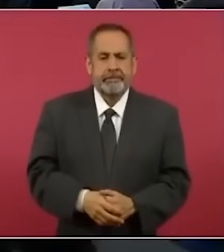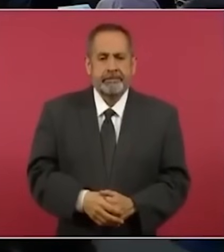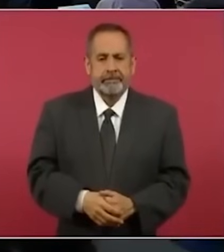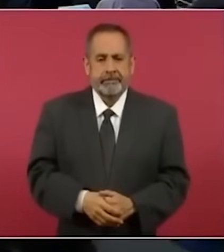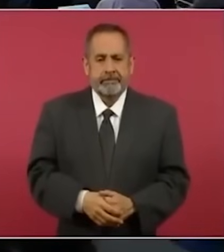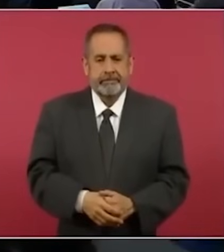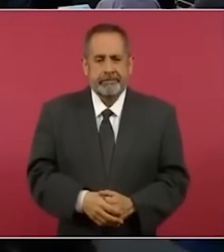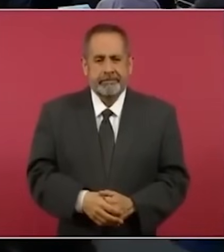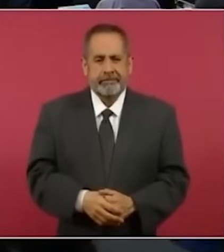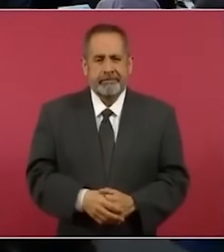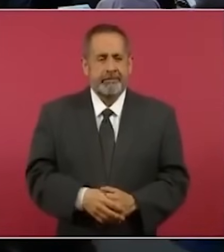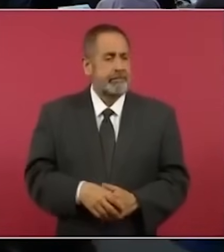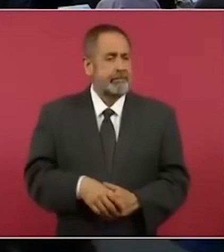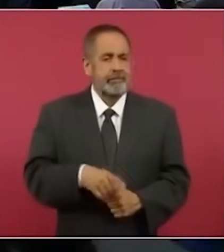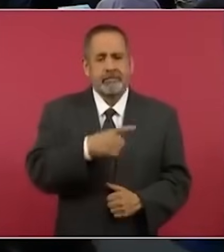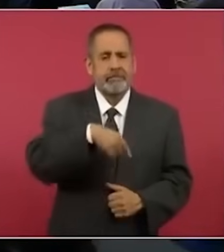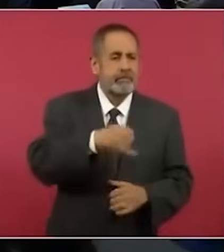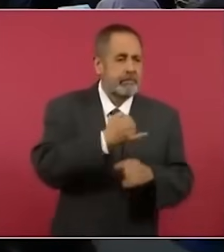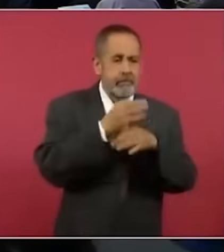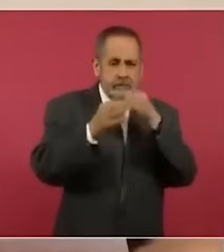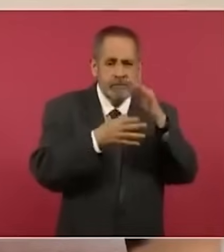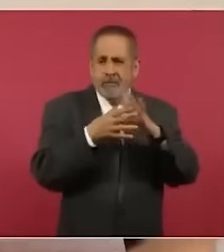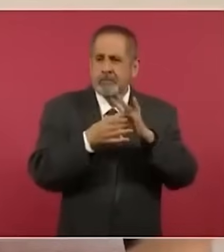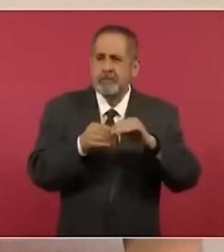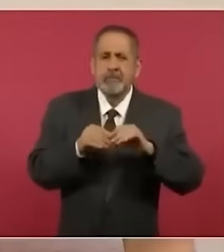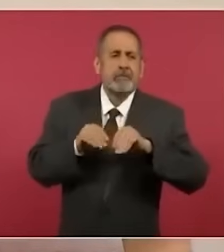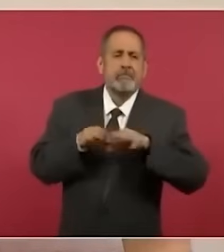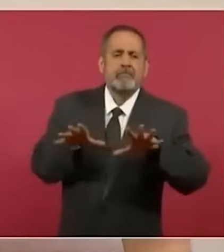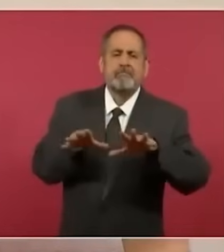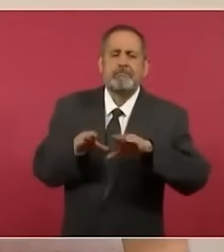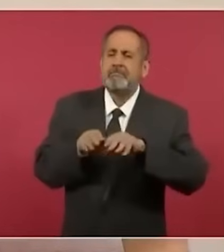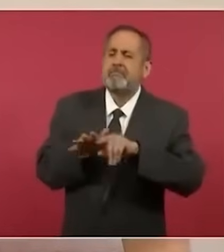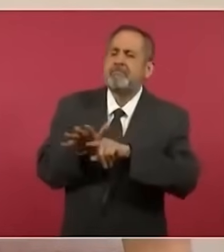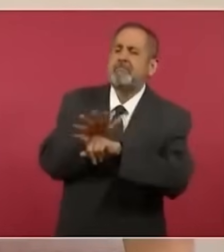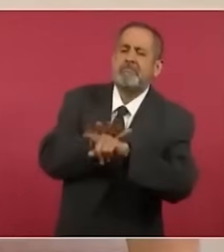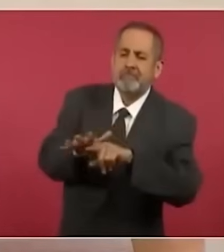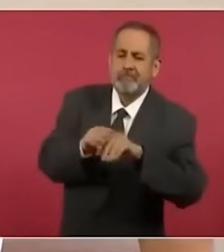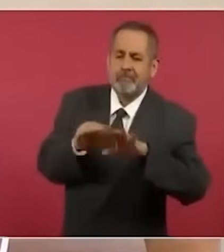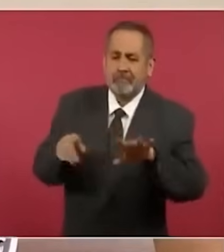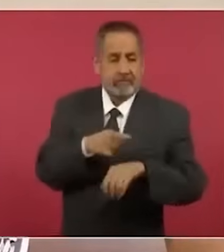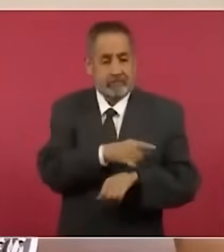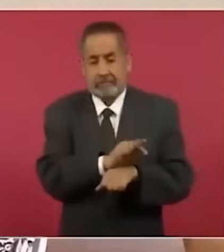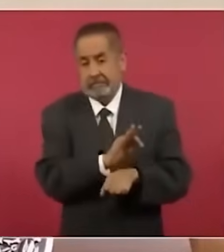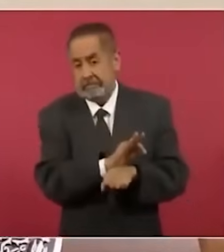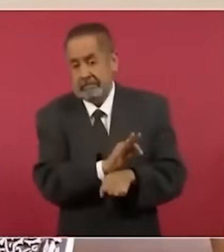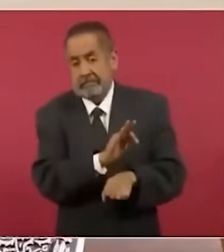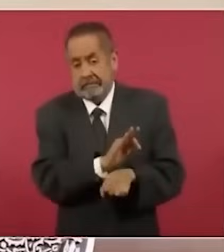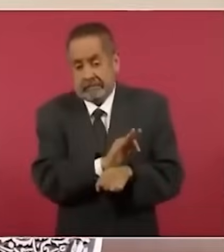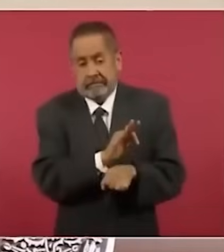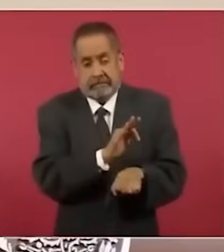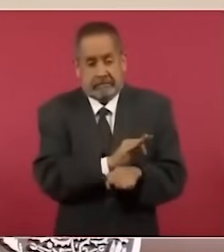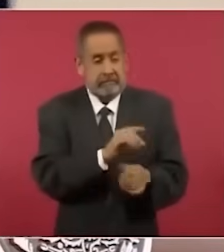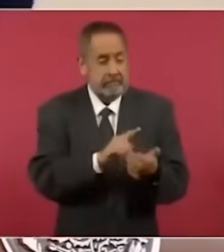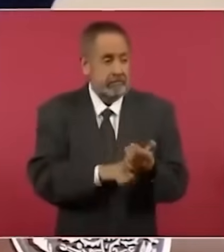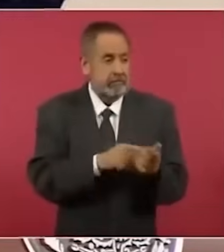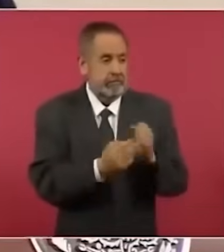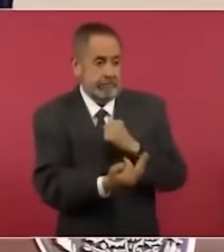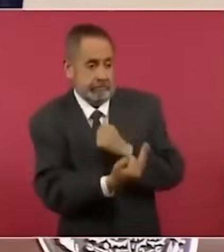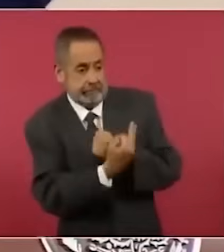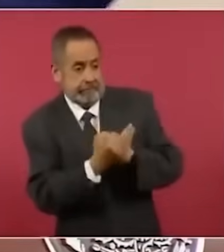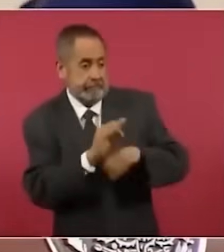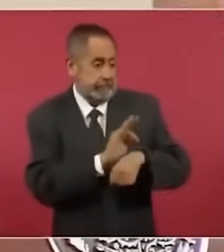De los medios de información o de los medios de manipulación, que la defienden y la defienden y la defienden porque se defienden entre ellos,